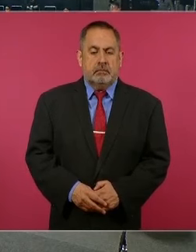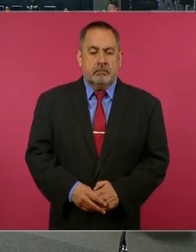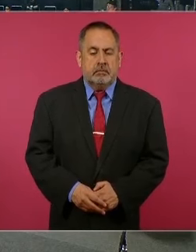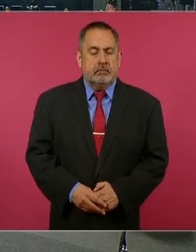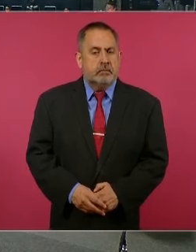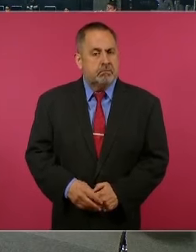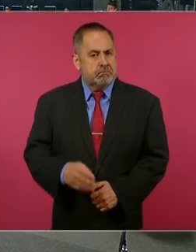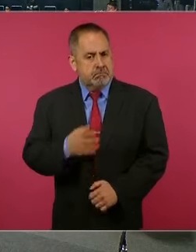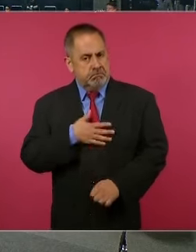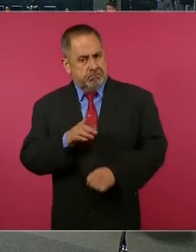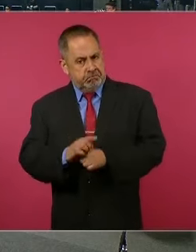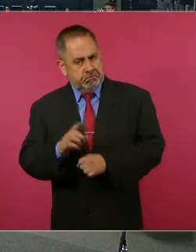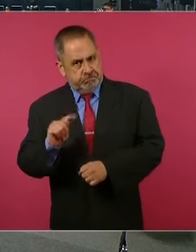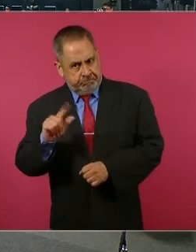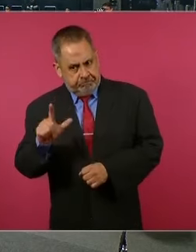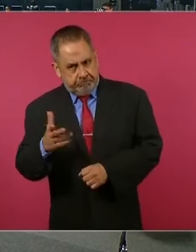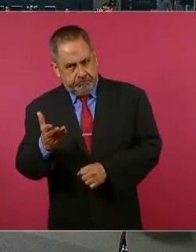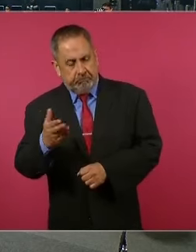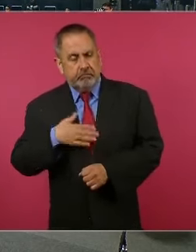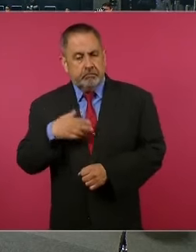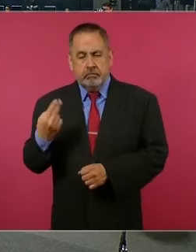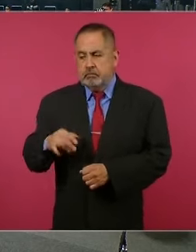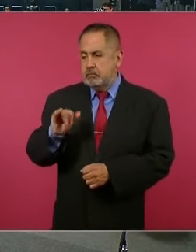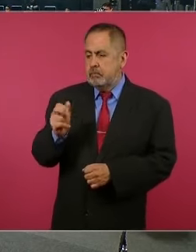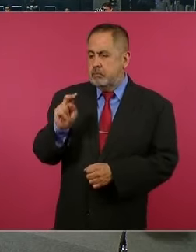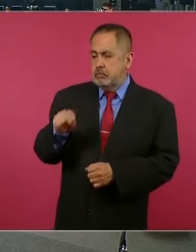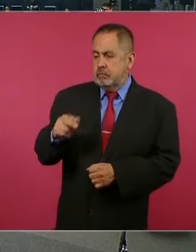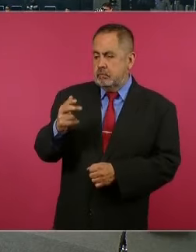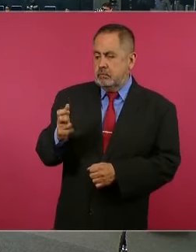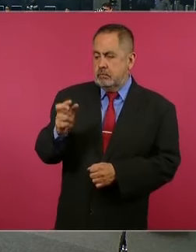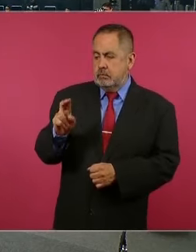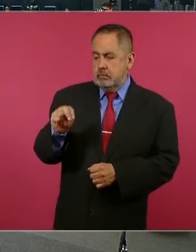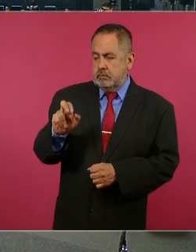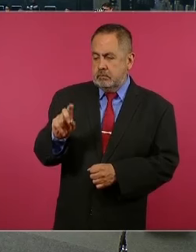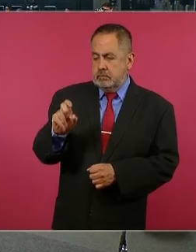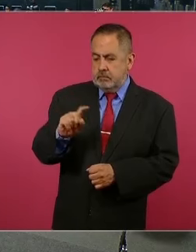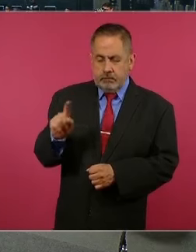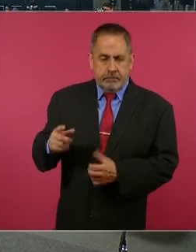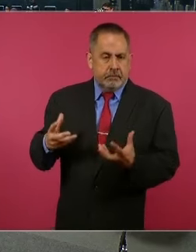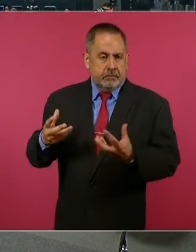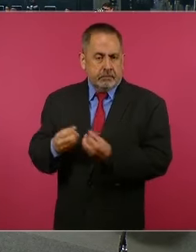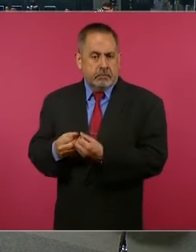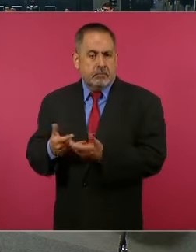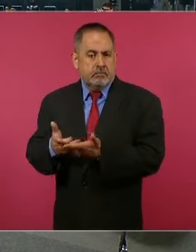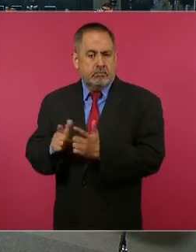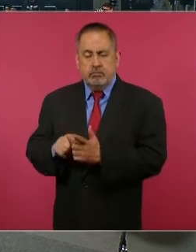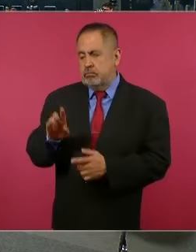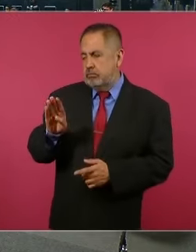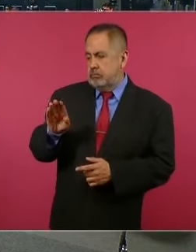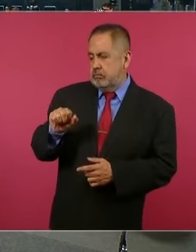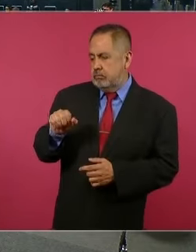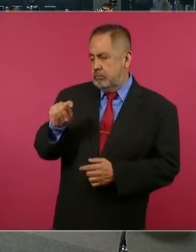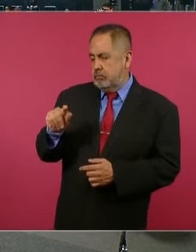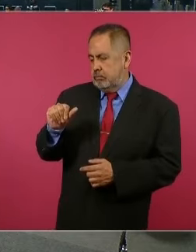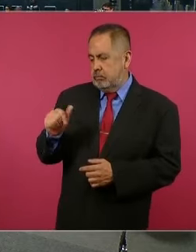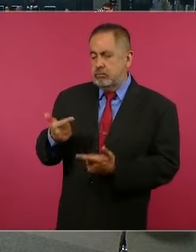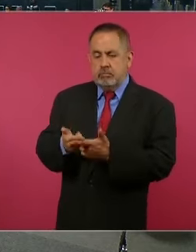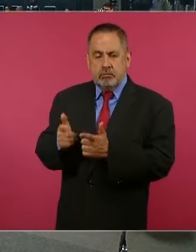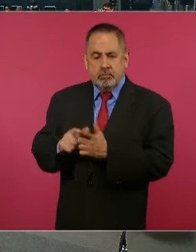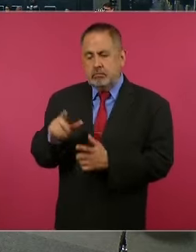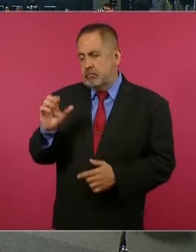qué tal Muy buenos días Juan Hernández Deer basta Tabasco hoy Campeche hoy Quintana ro hoy de grupo